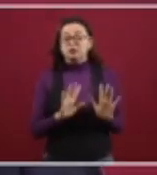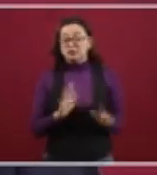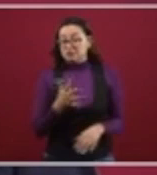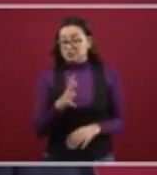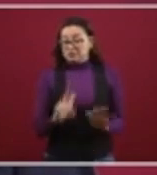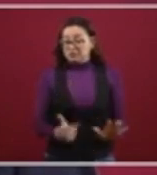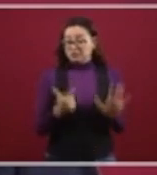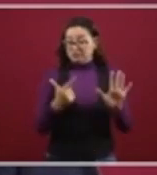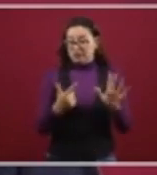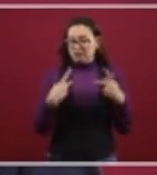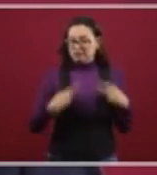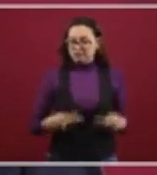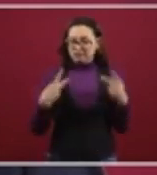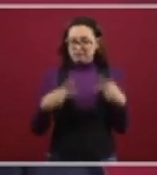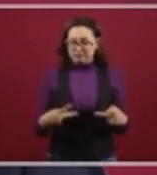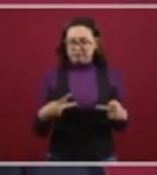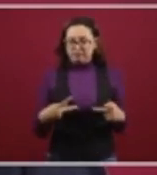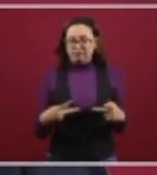personas.